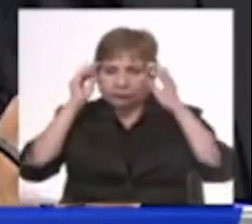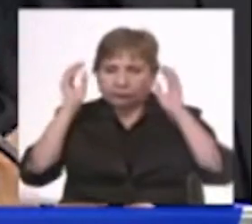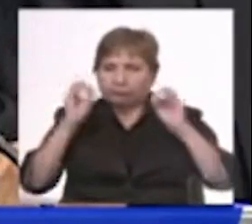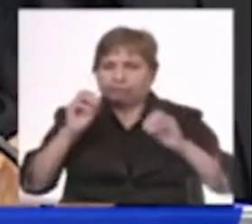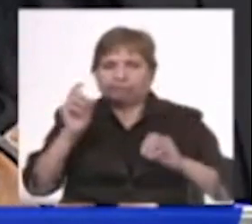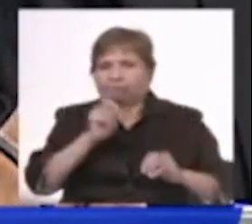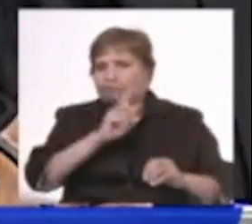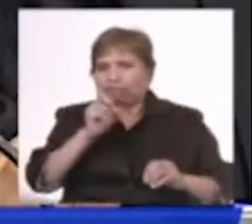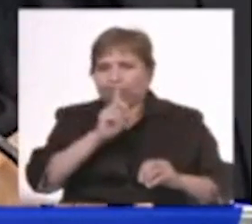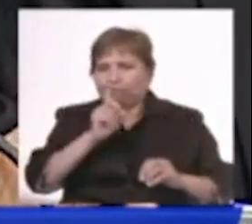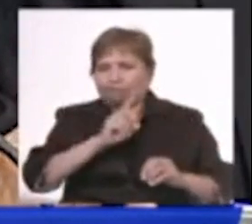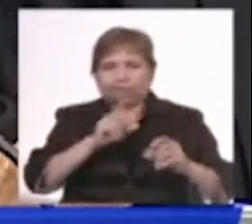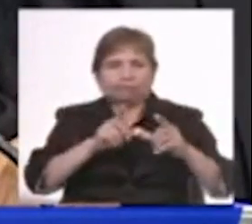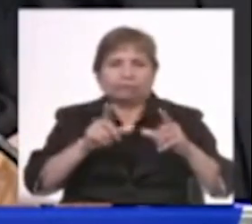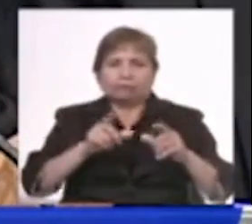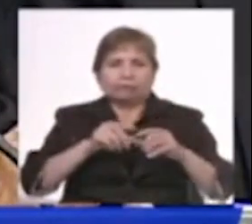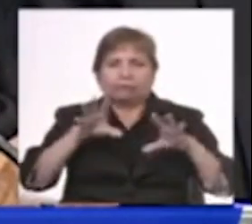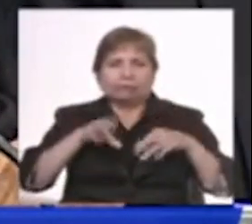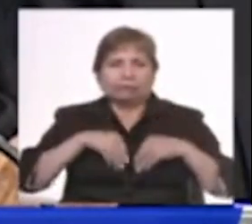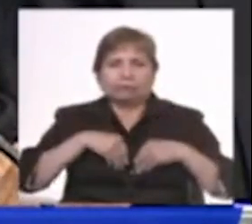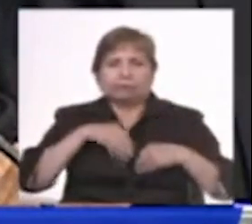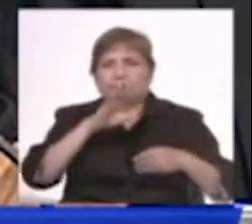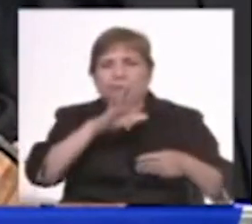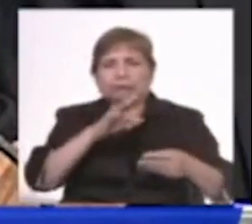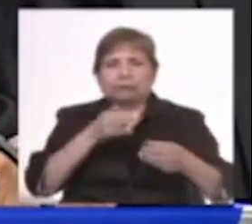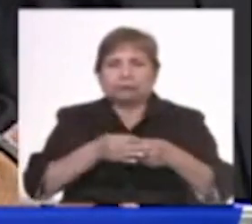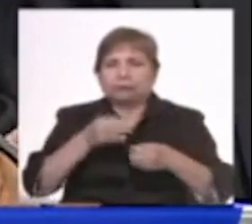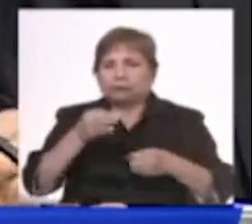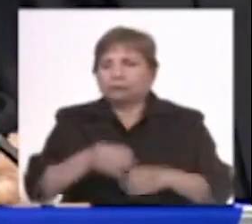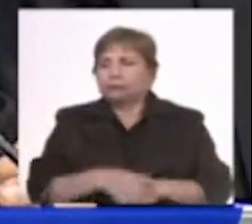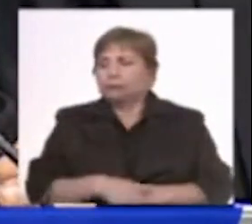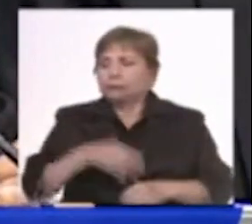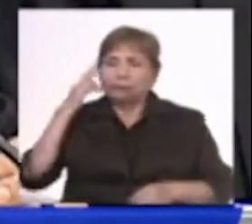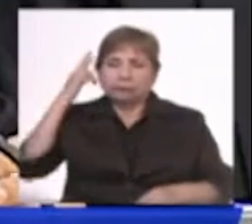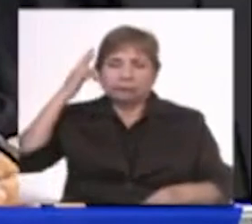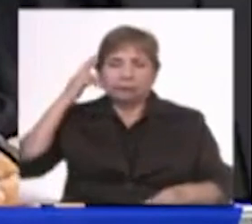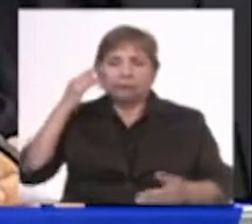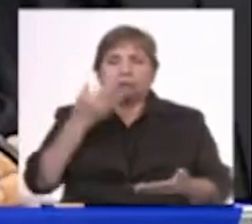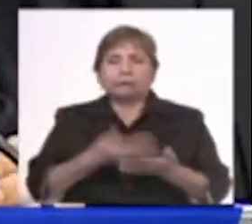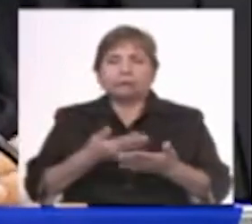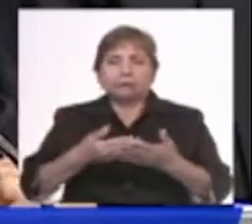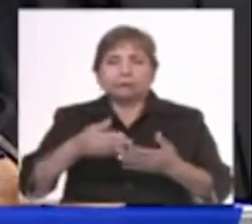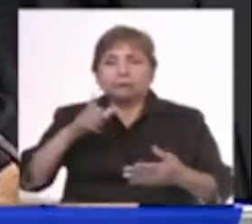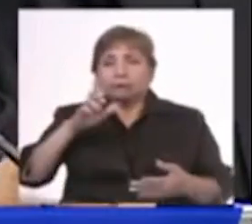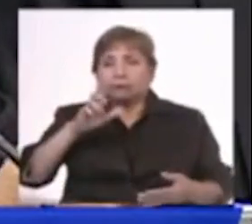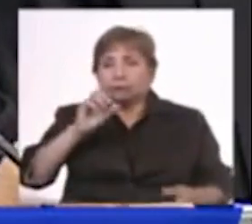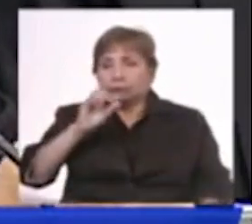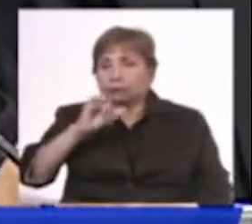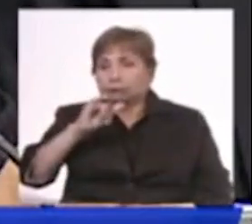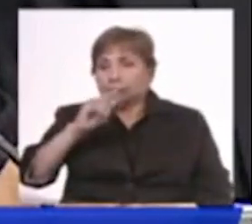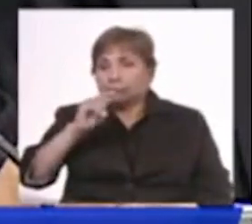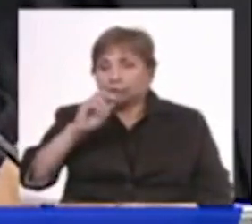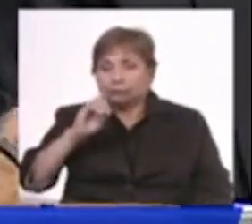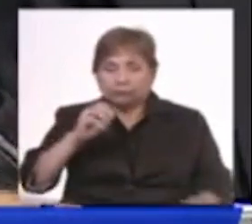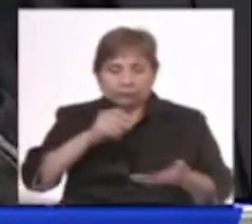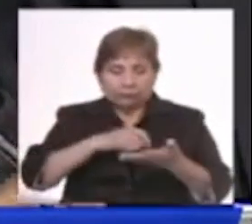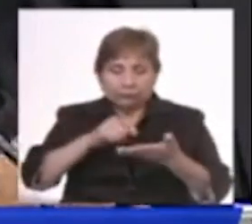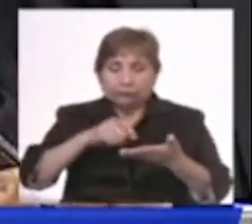no ha lugar la aprobación de su ampliación. Razón por la cual Logística